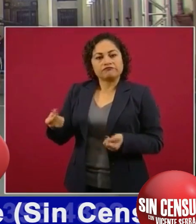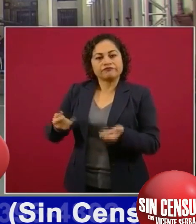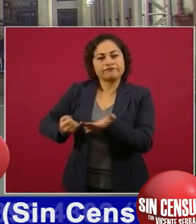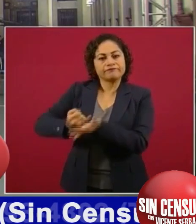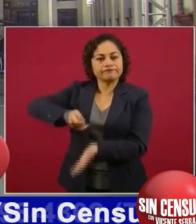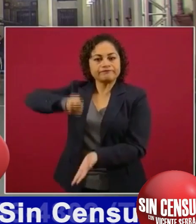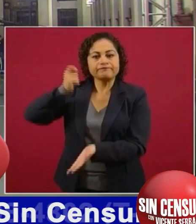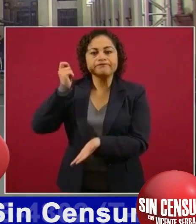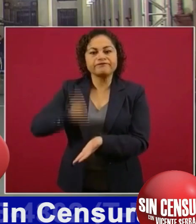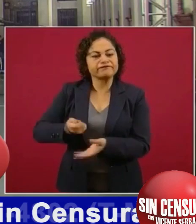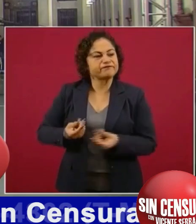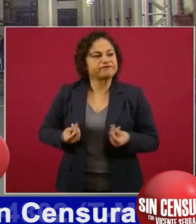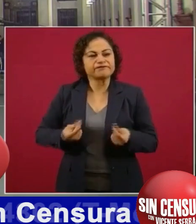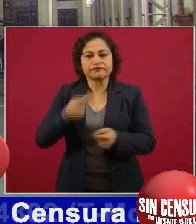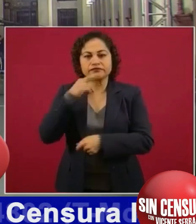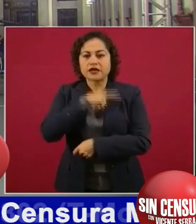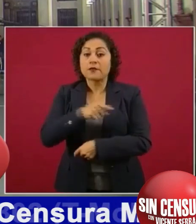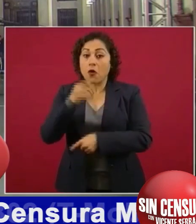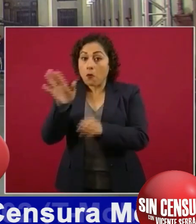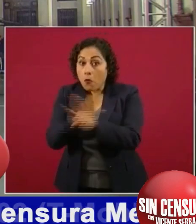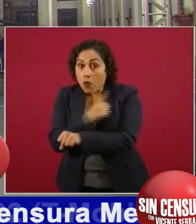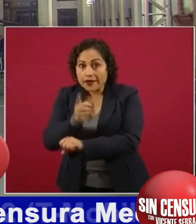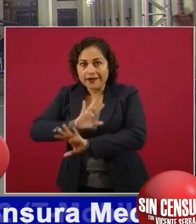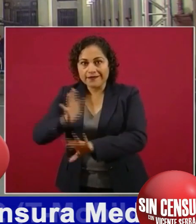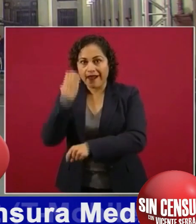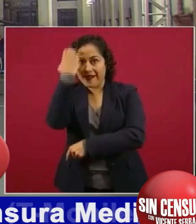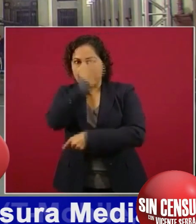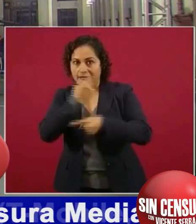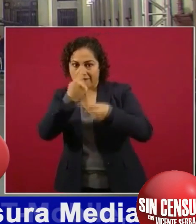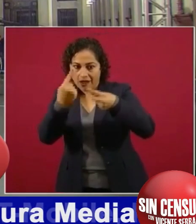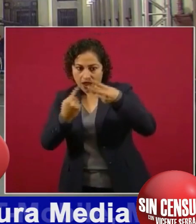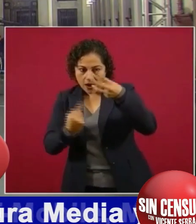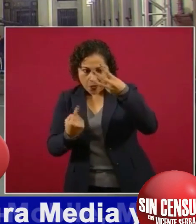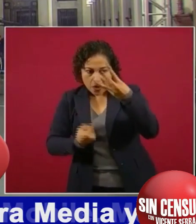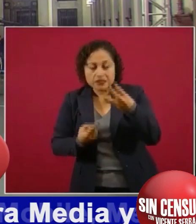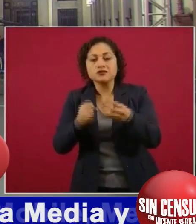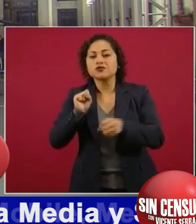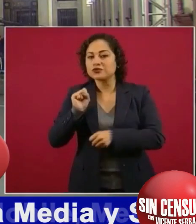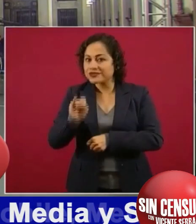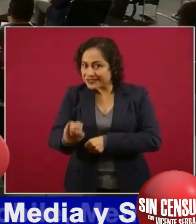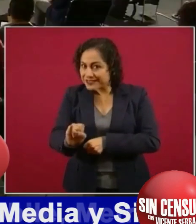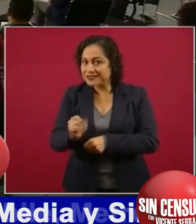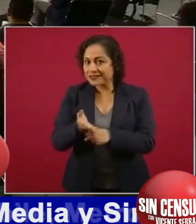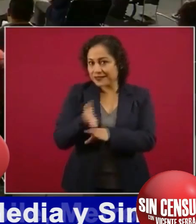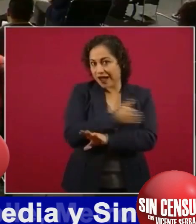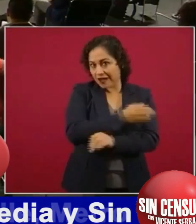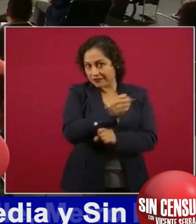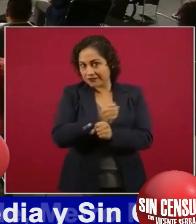con los protocolos de Estambul. Se lo otorgaría de inmediato.